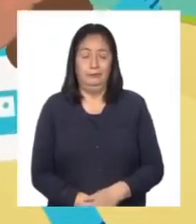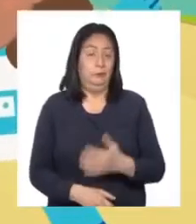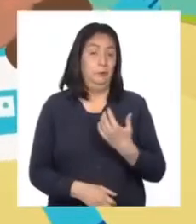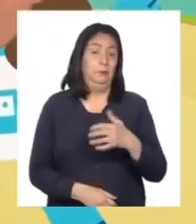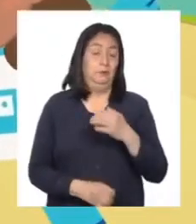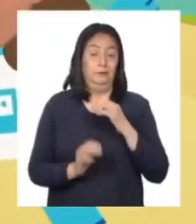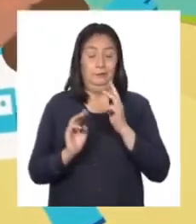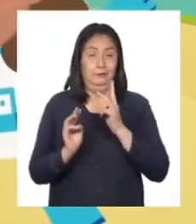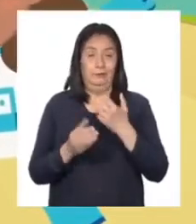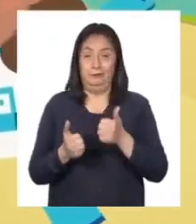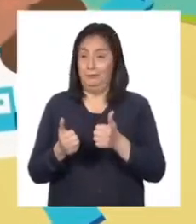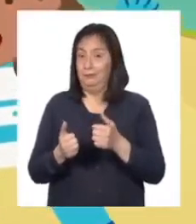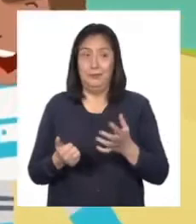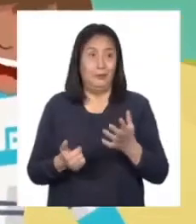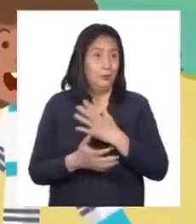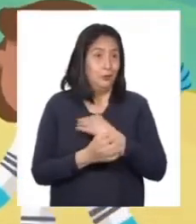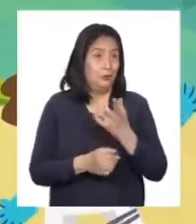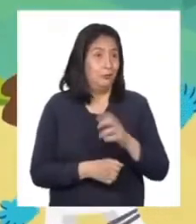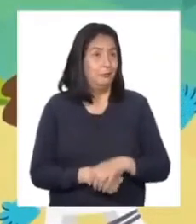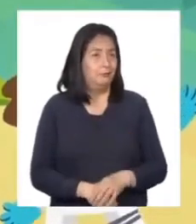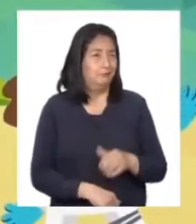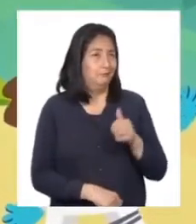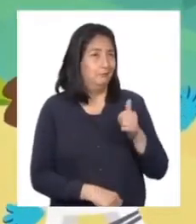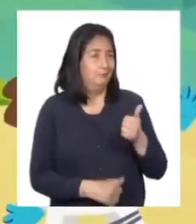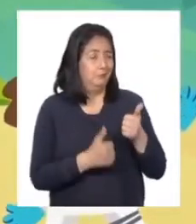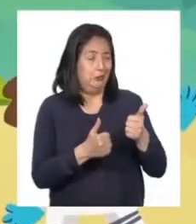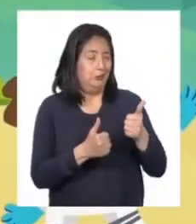¡Guau! ¿Qué tal es, osito?